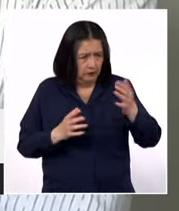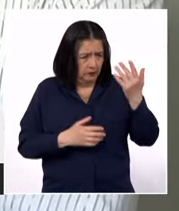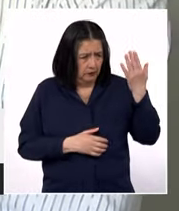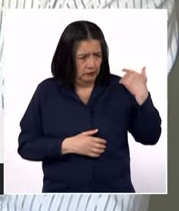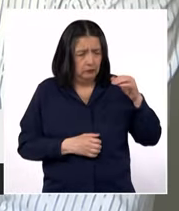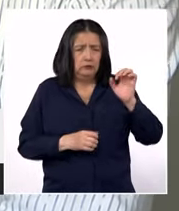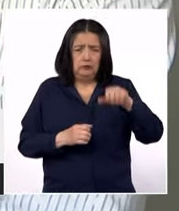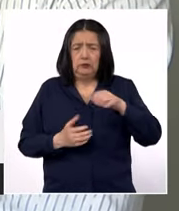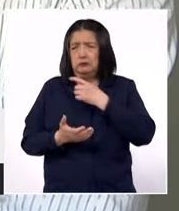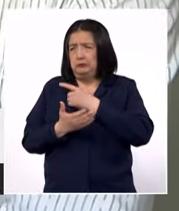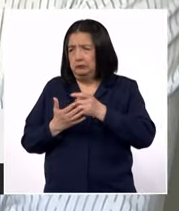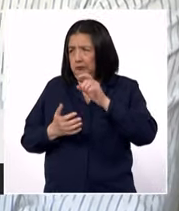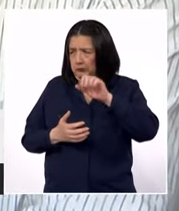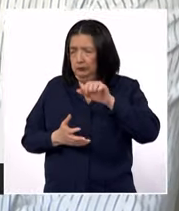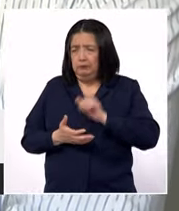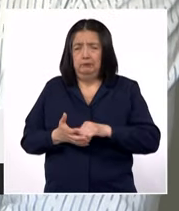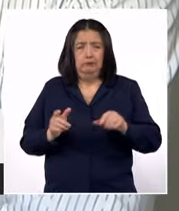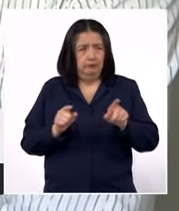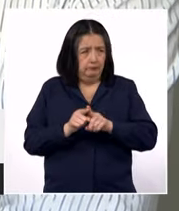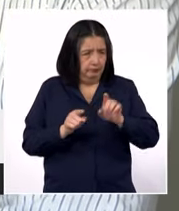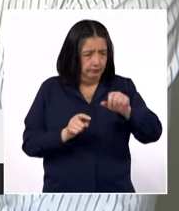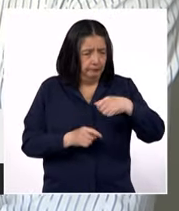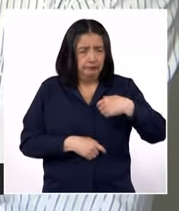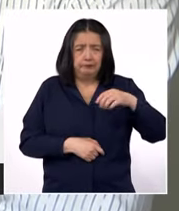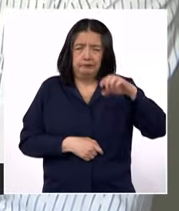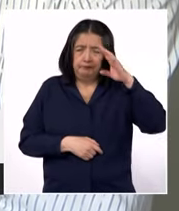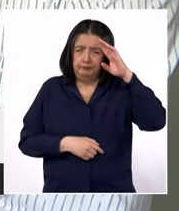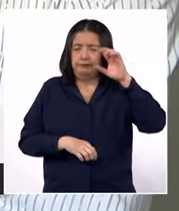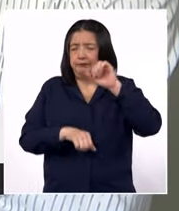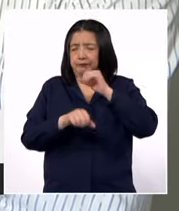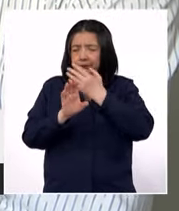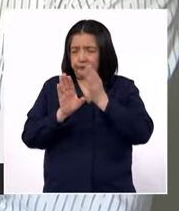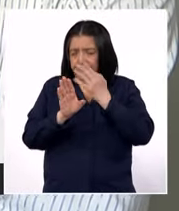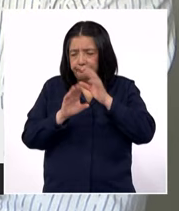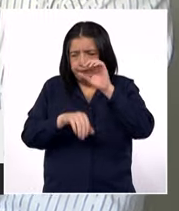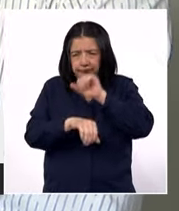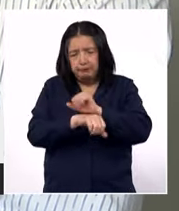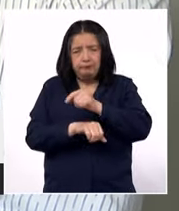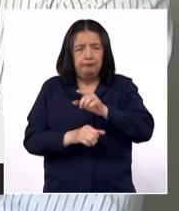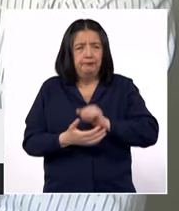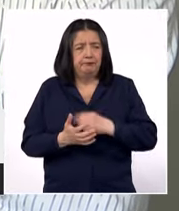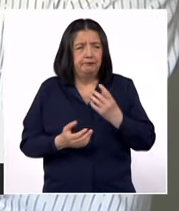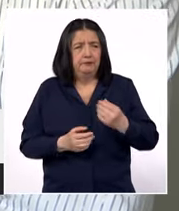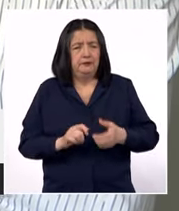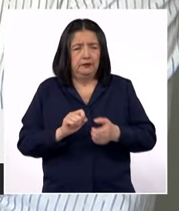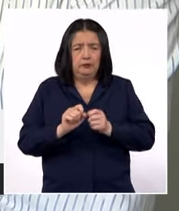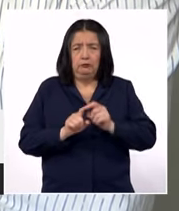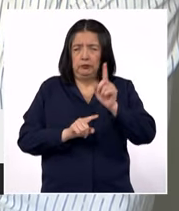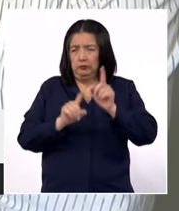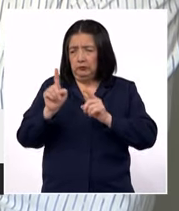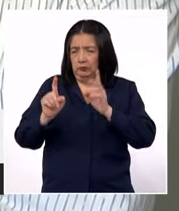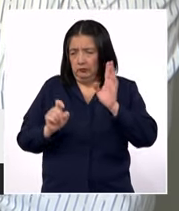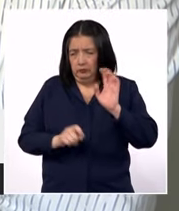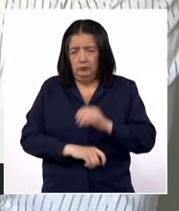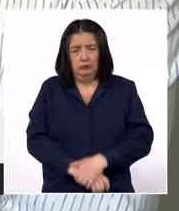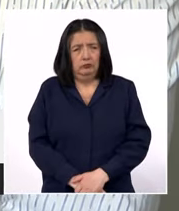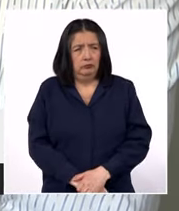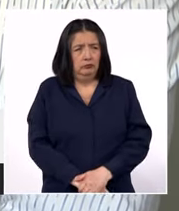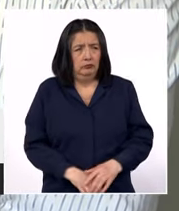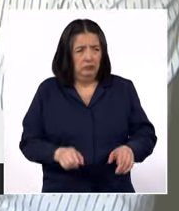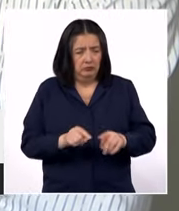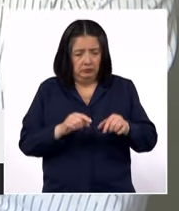semana pasada también han agarrado a la policía ahí en la puerta, estaban con bombardas, cartuchos así como